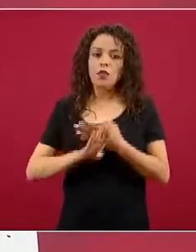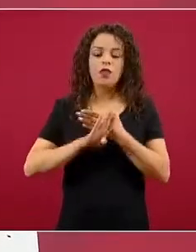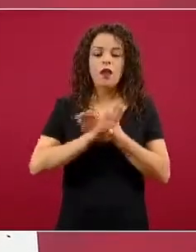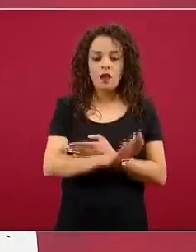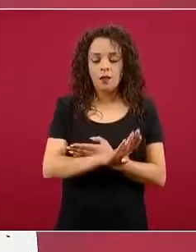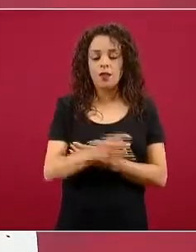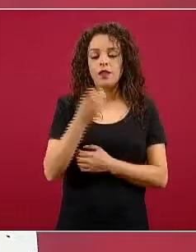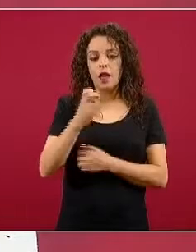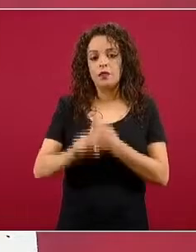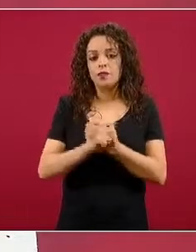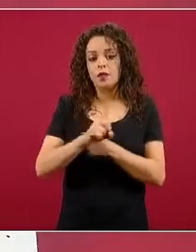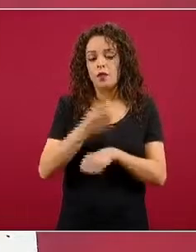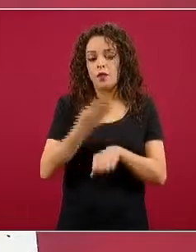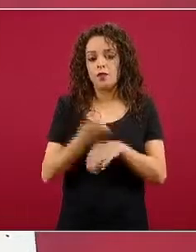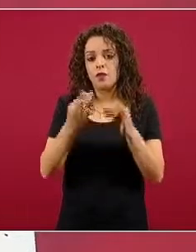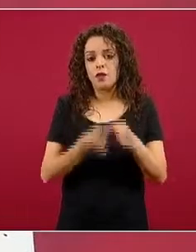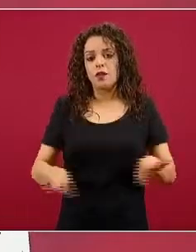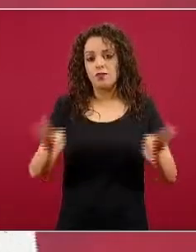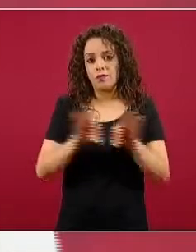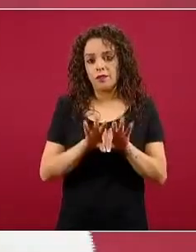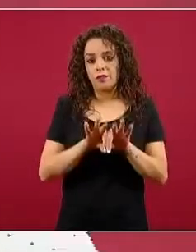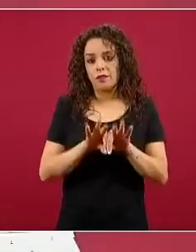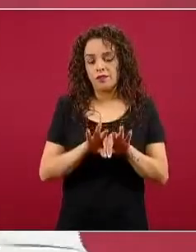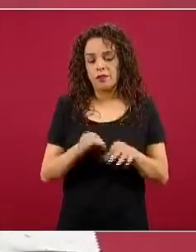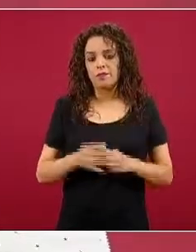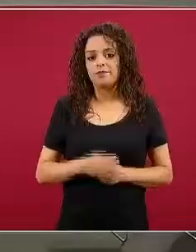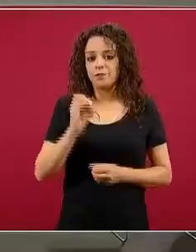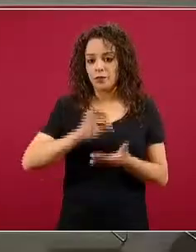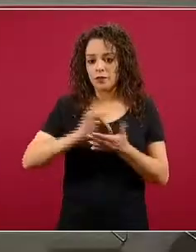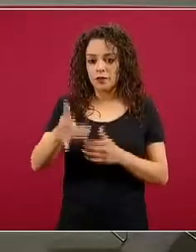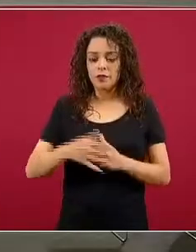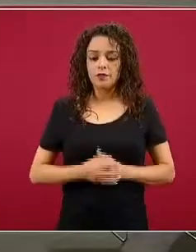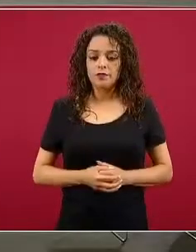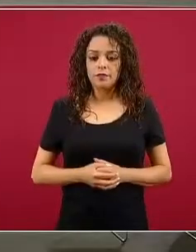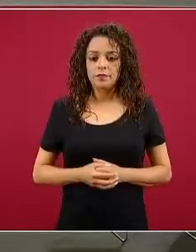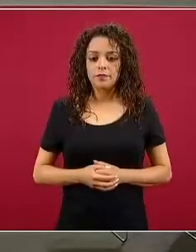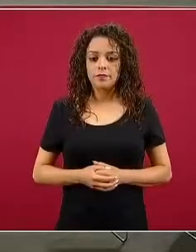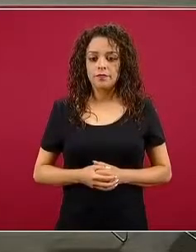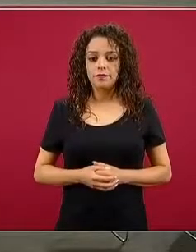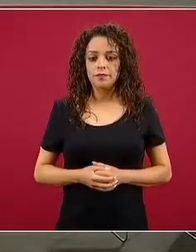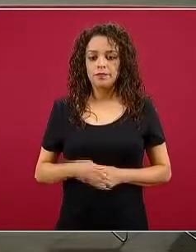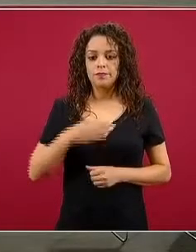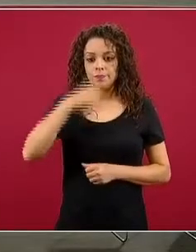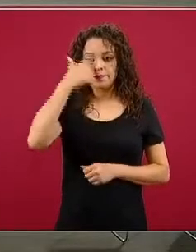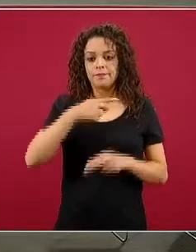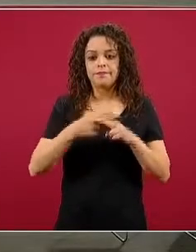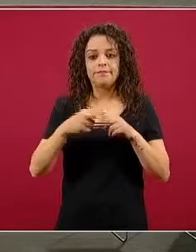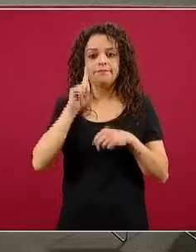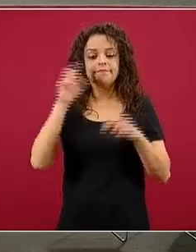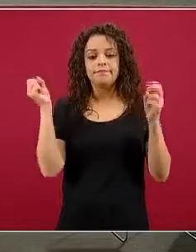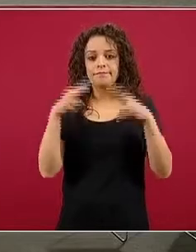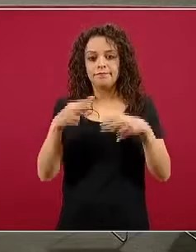problema importantísimo de salud pública. Muchísimas gracias. Buenas noches, nos vemos mañana. Buenas noches.